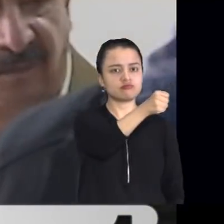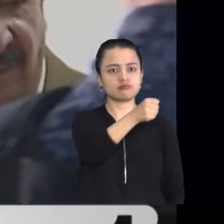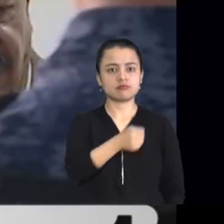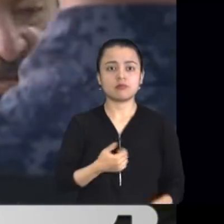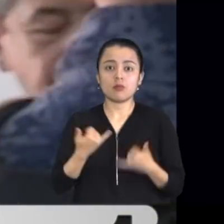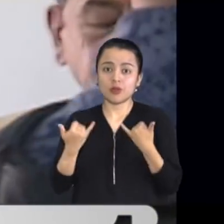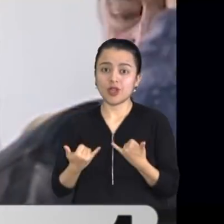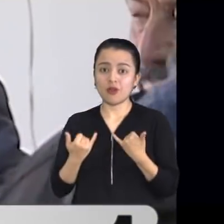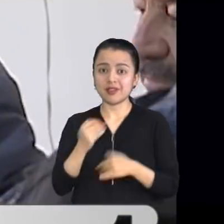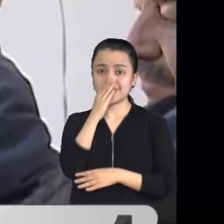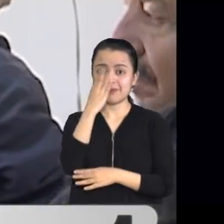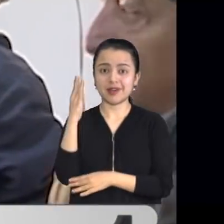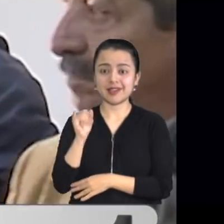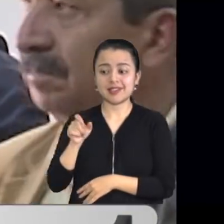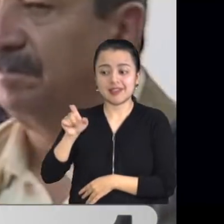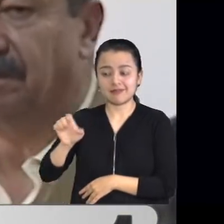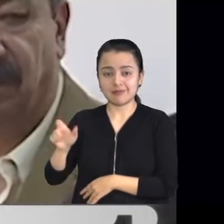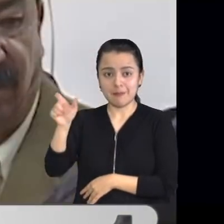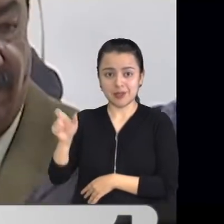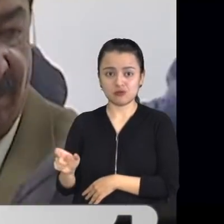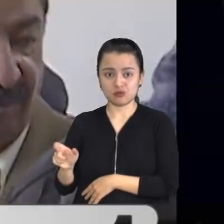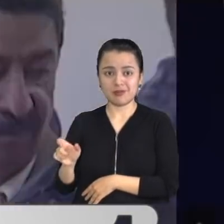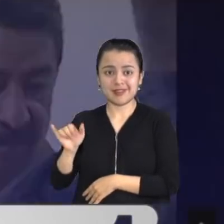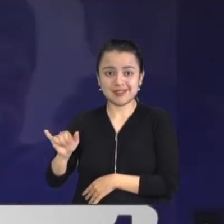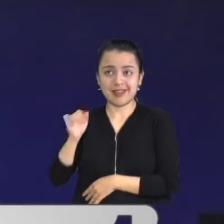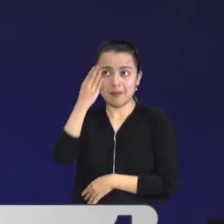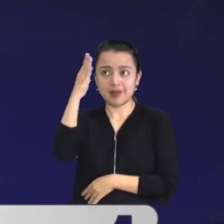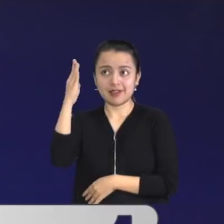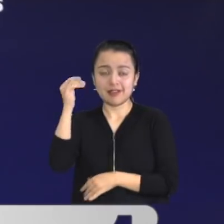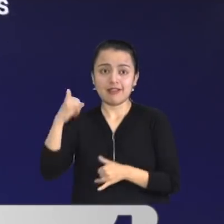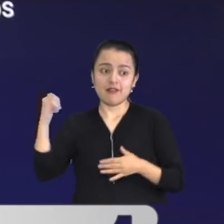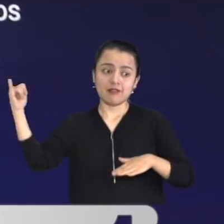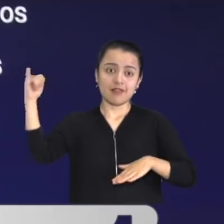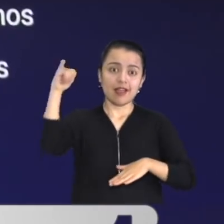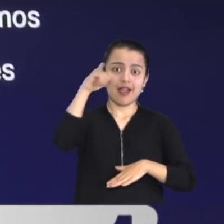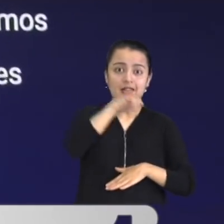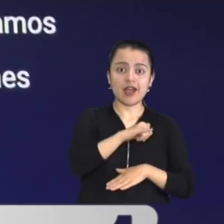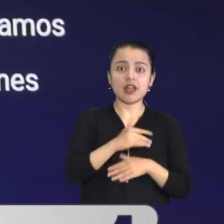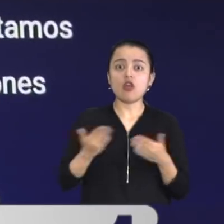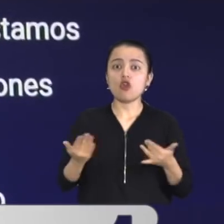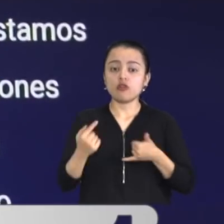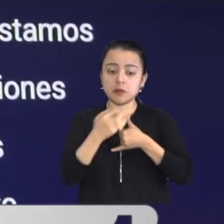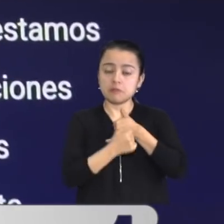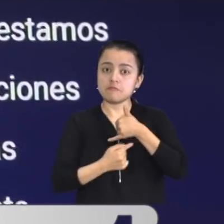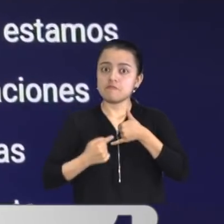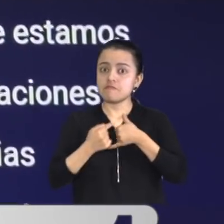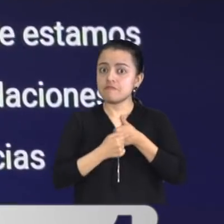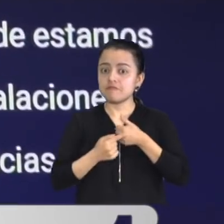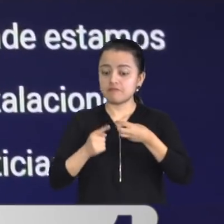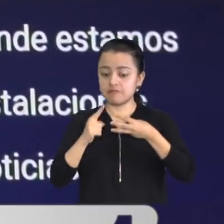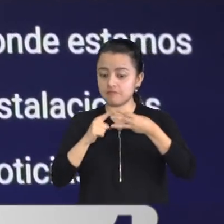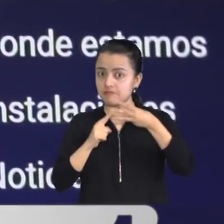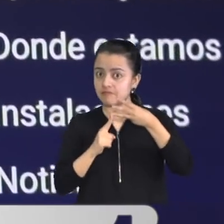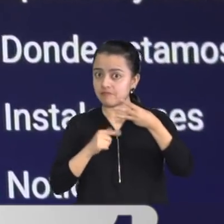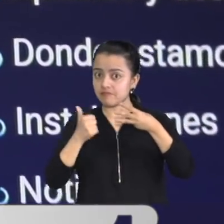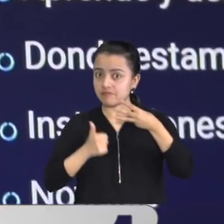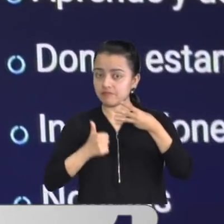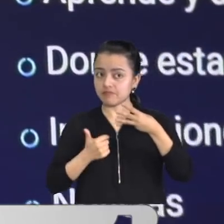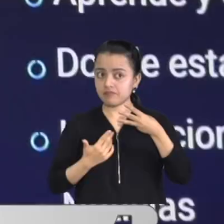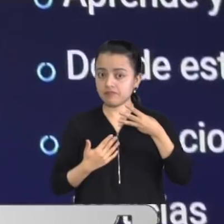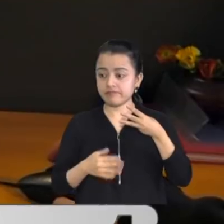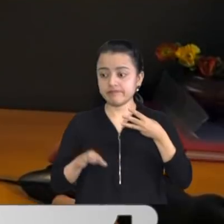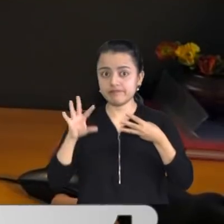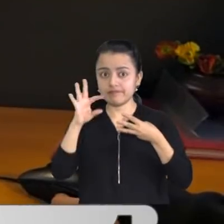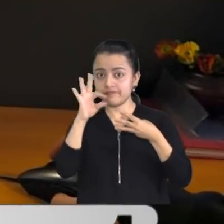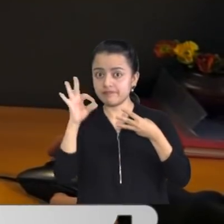de Barranquilla. Esta decisión del INPEC dependerá básicamente de en cuál de estos tres centros carcelarios que dio opción la juez,